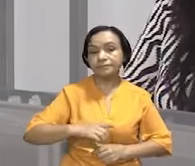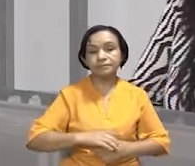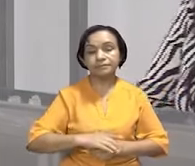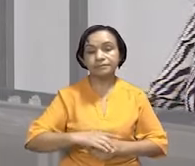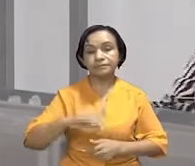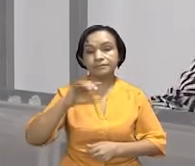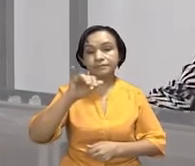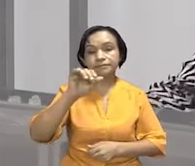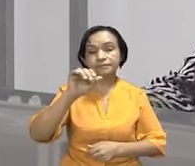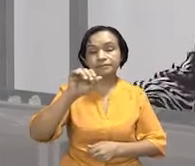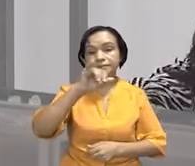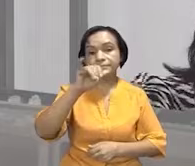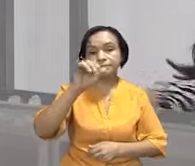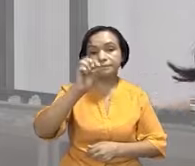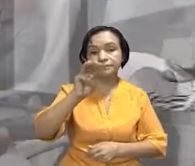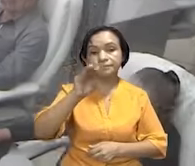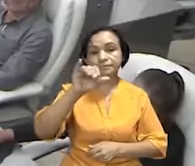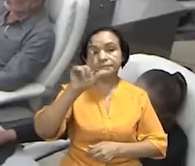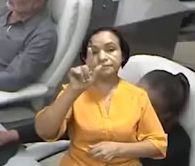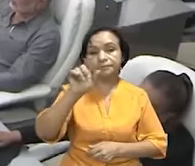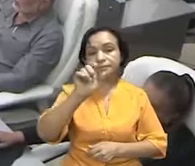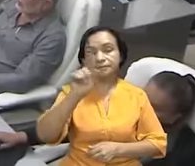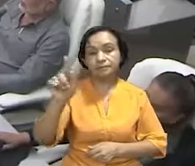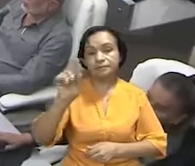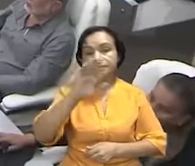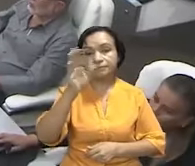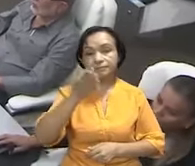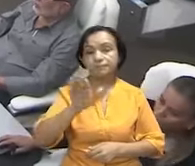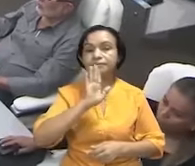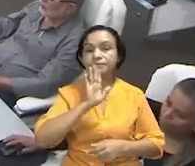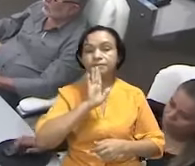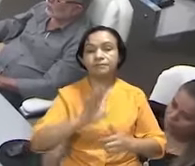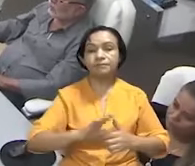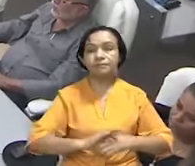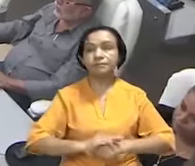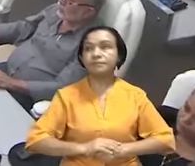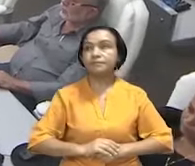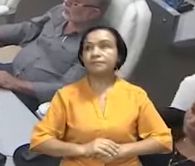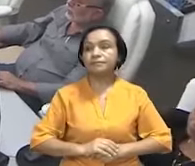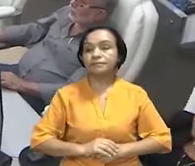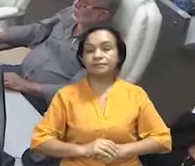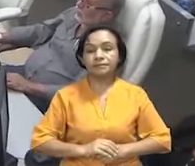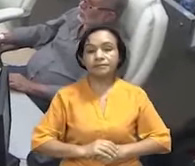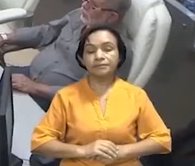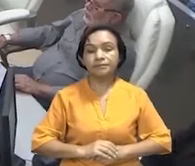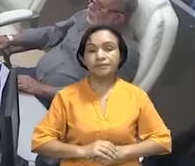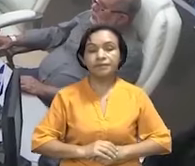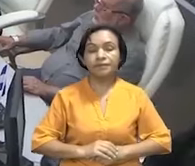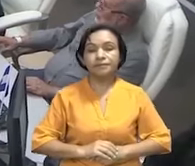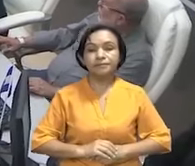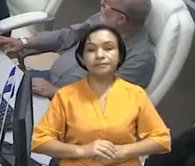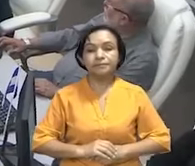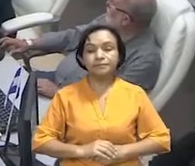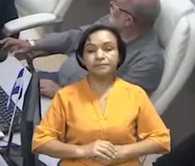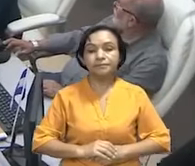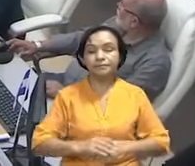relaciones internacionales en su etapa de actualización, quien este contribuirá de manera directa al